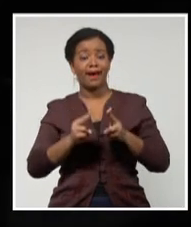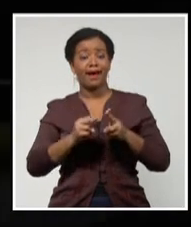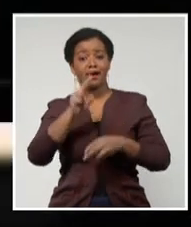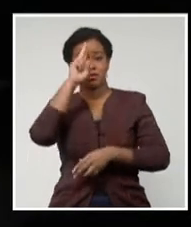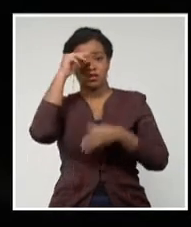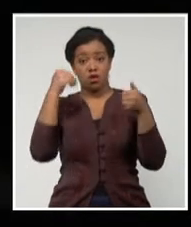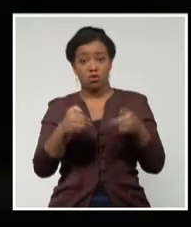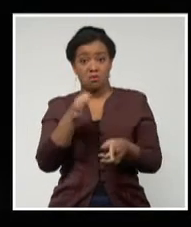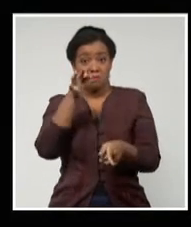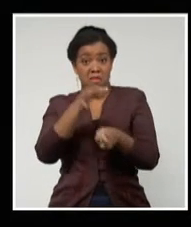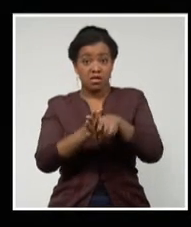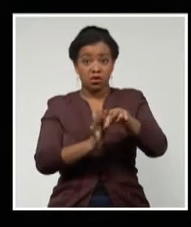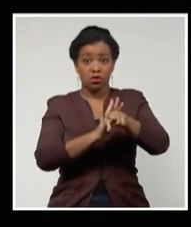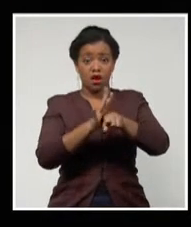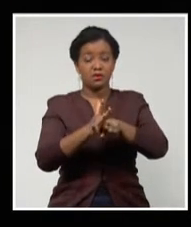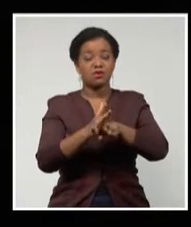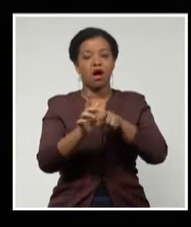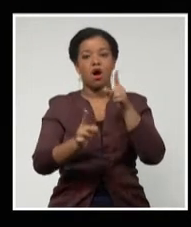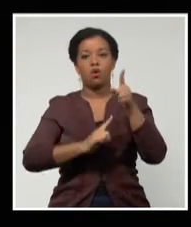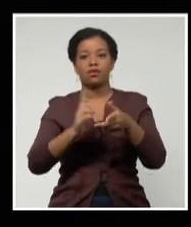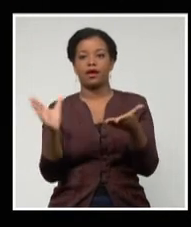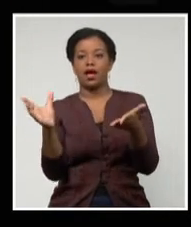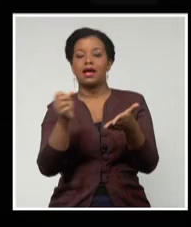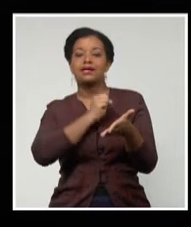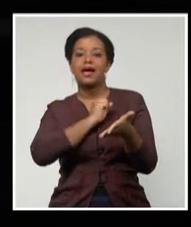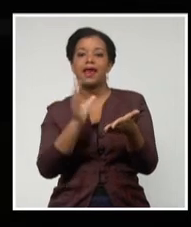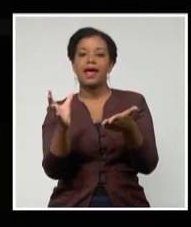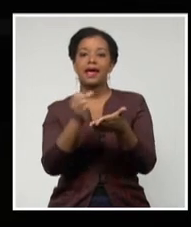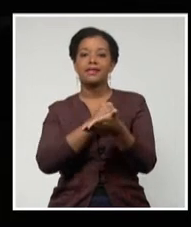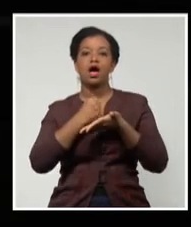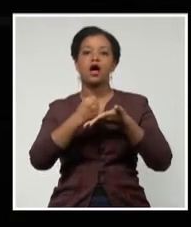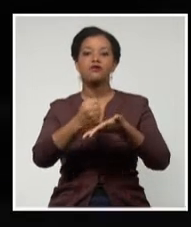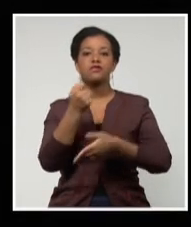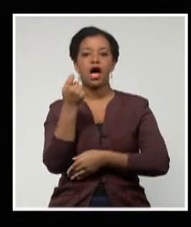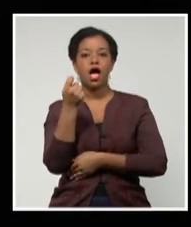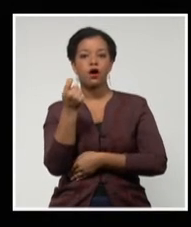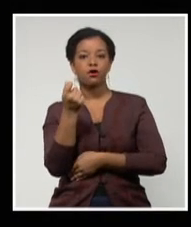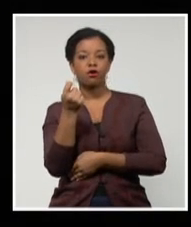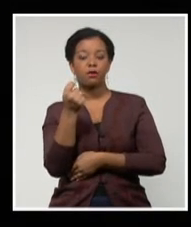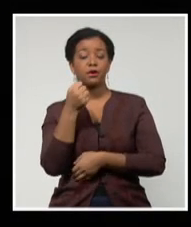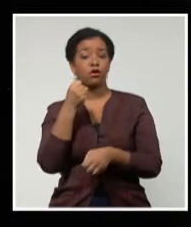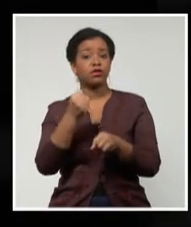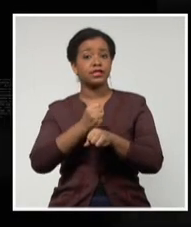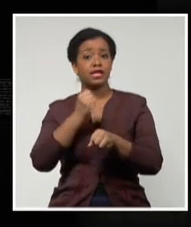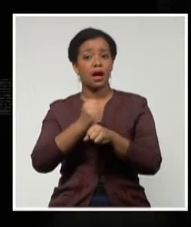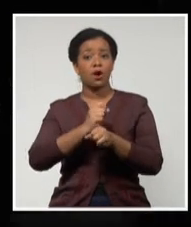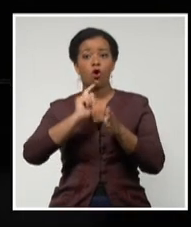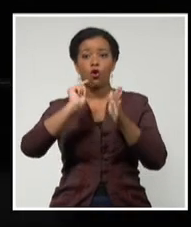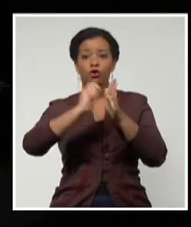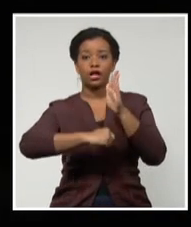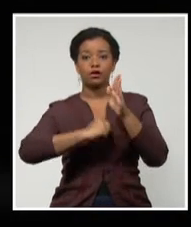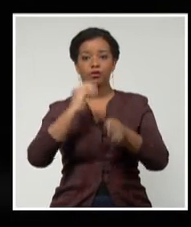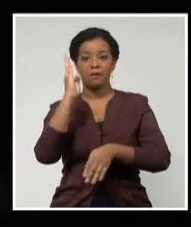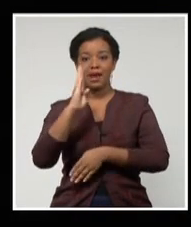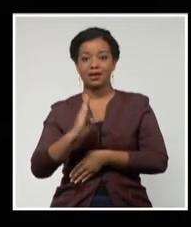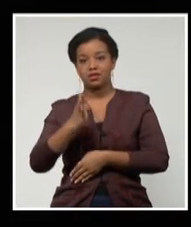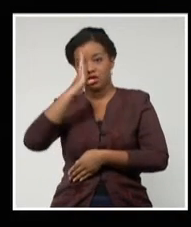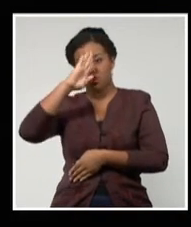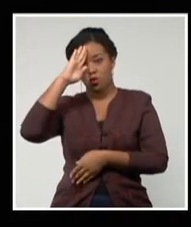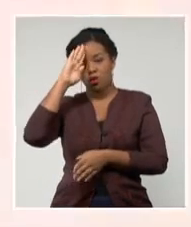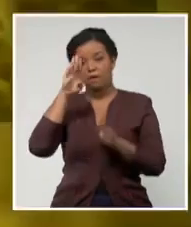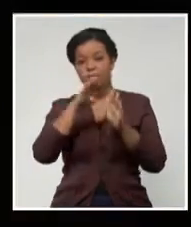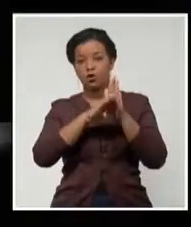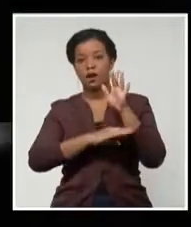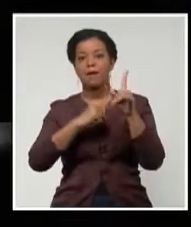plena pandemia, amenazó con retirarle su apoyo económico al cuestionar su rol de intermediaria en los contratos entre Brasil y Cuba durante el programa